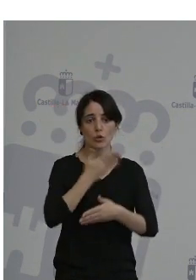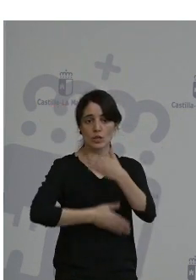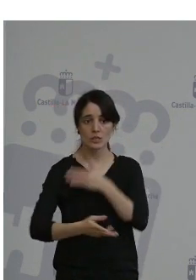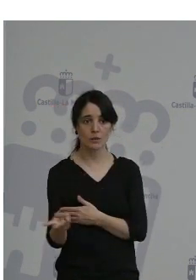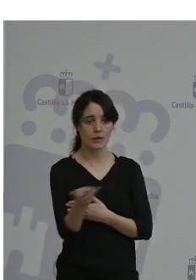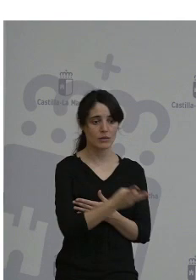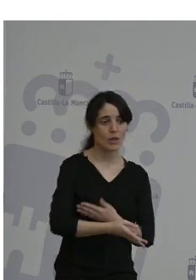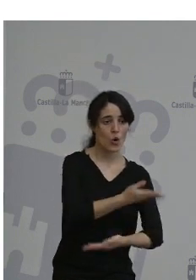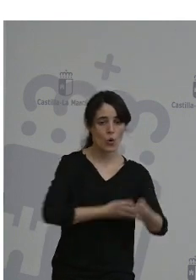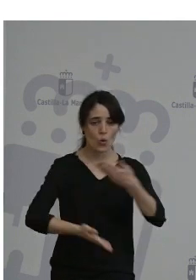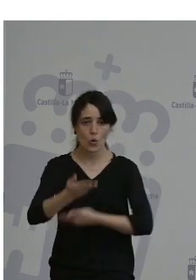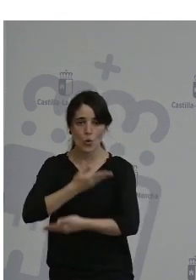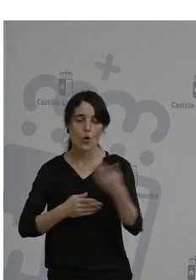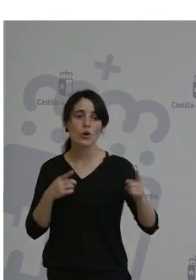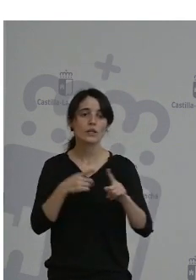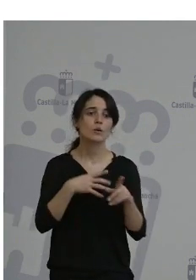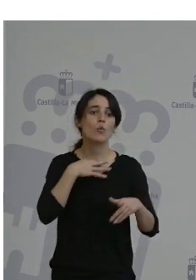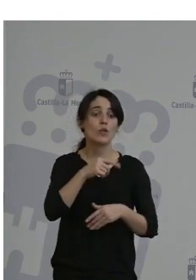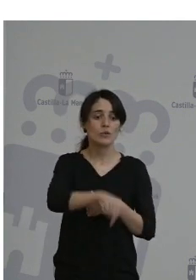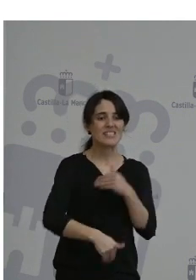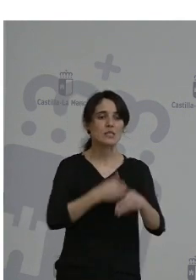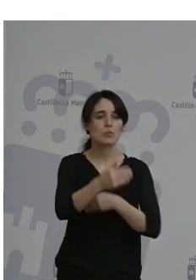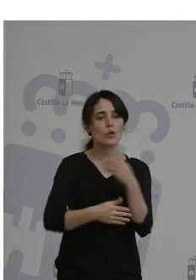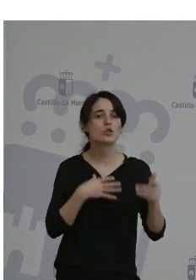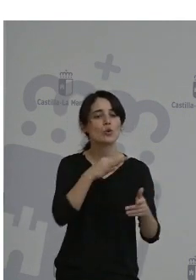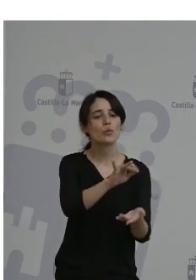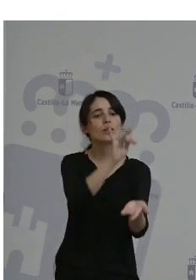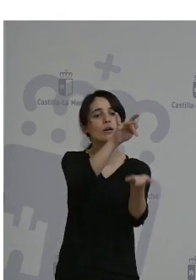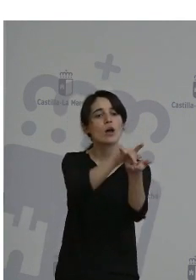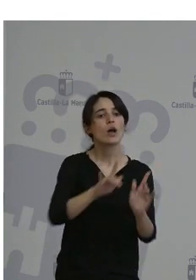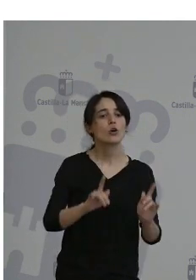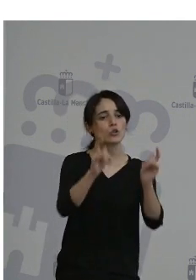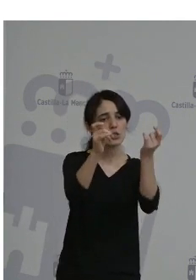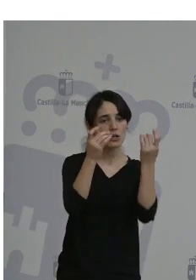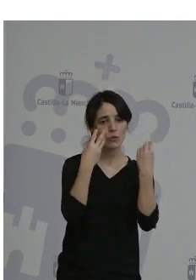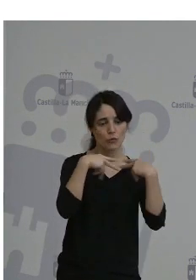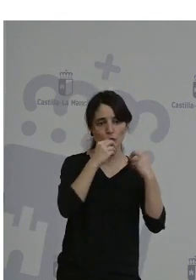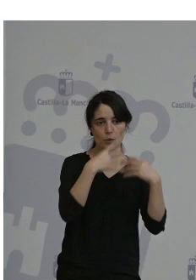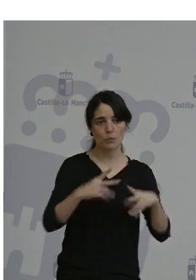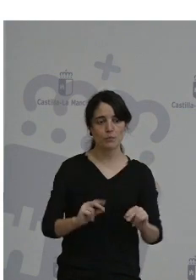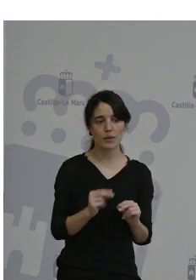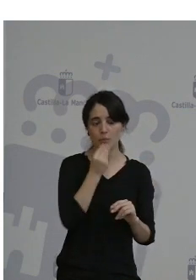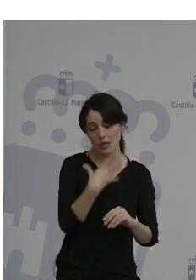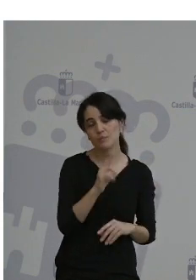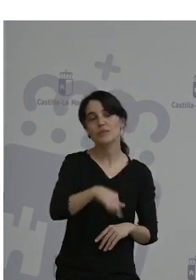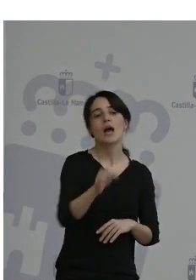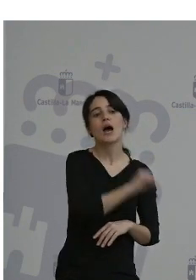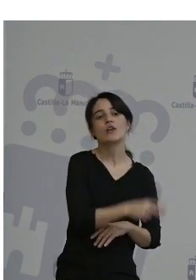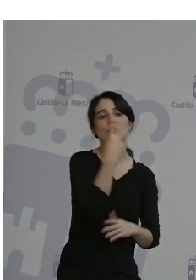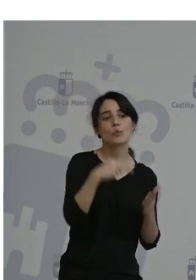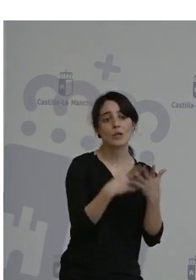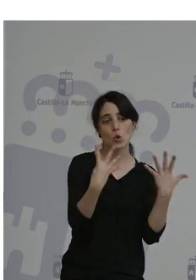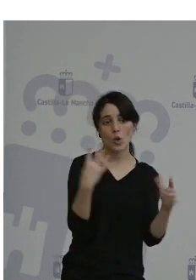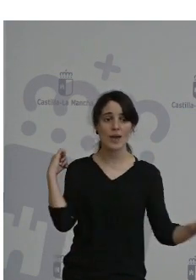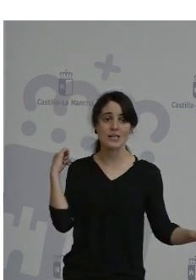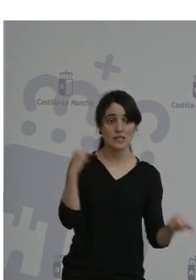los procesos lleguen a buen fin. Desde que en el año 2009 se aprobó la primera convocatoria para personas con discapacidad intelectual,